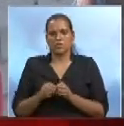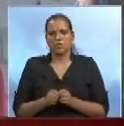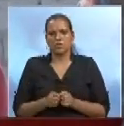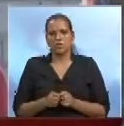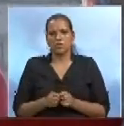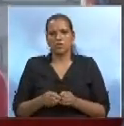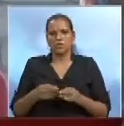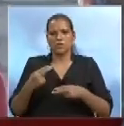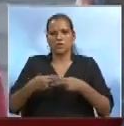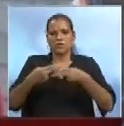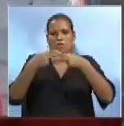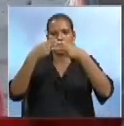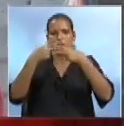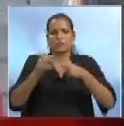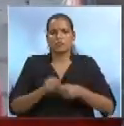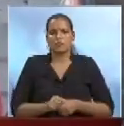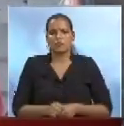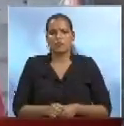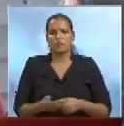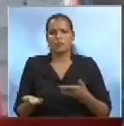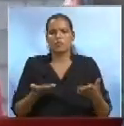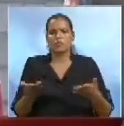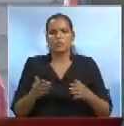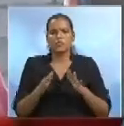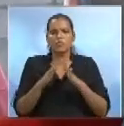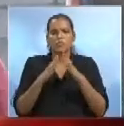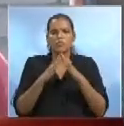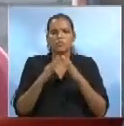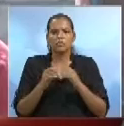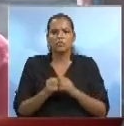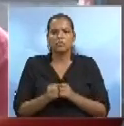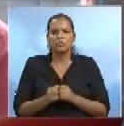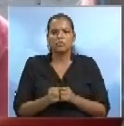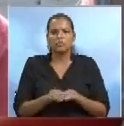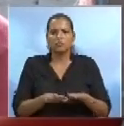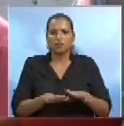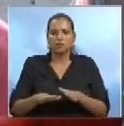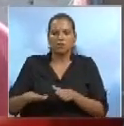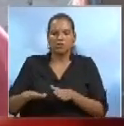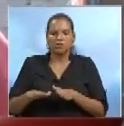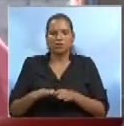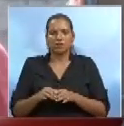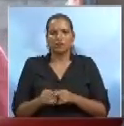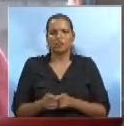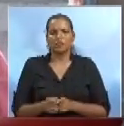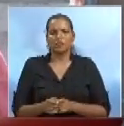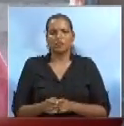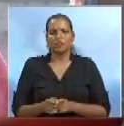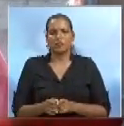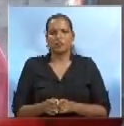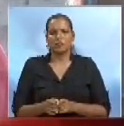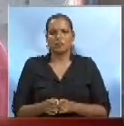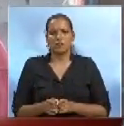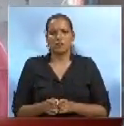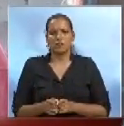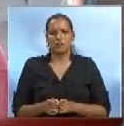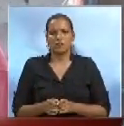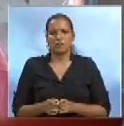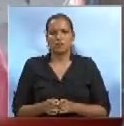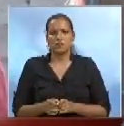la pared, de la columna de la esquina, donde la casa, en su desplazamiento que hizo y al rodar hacia